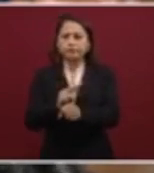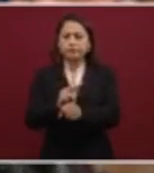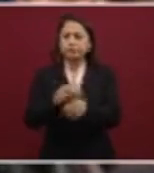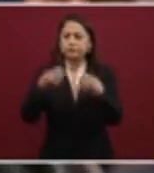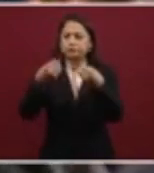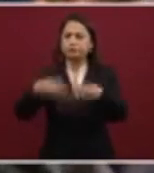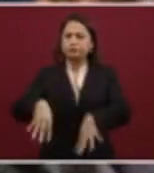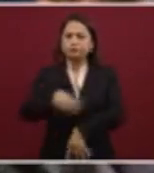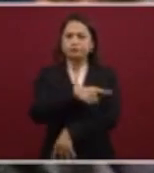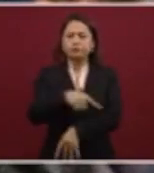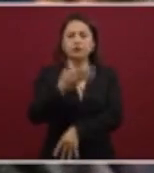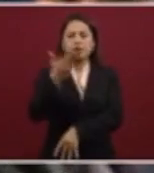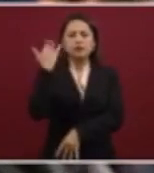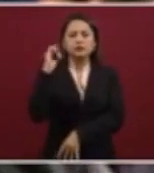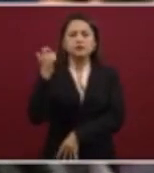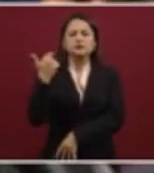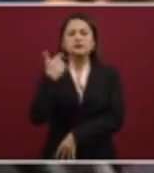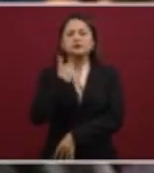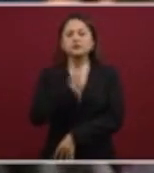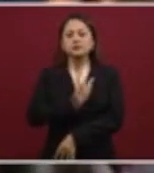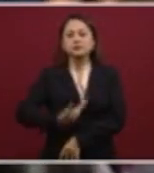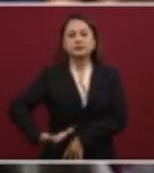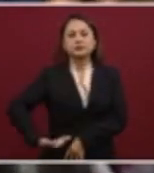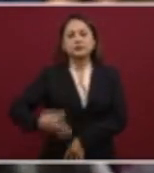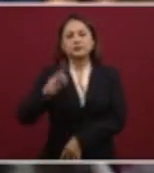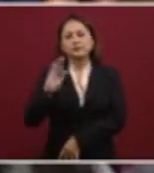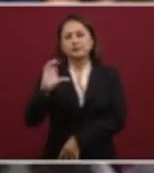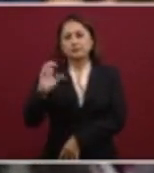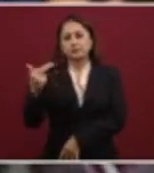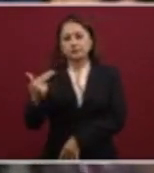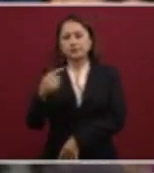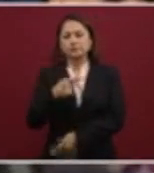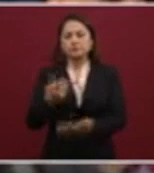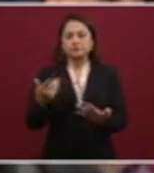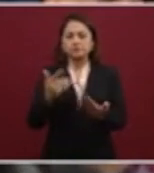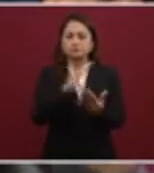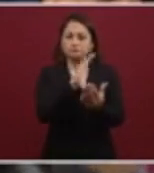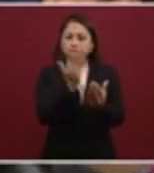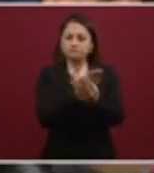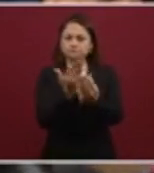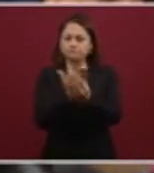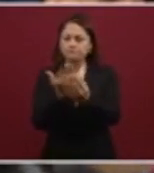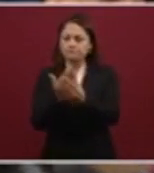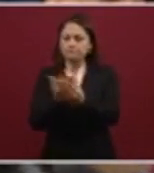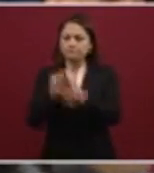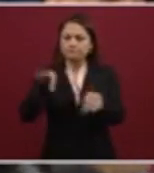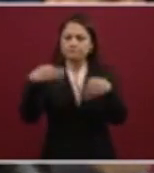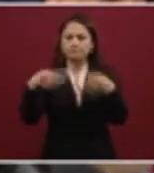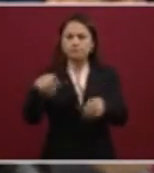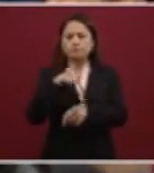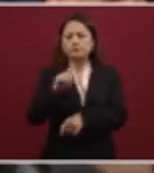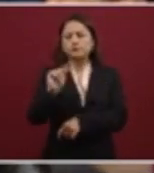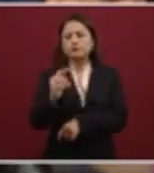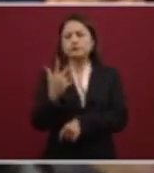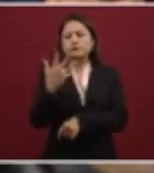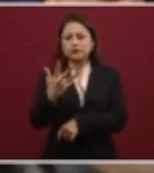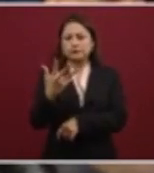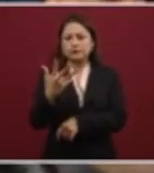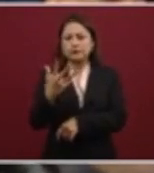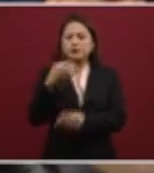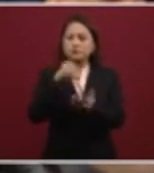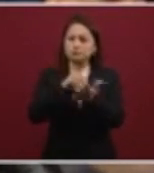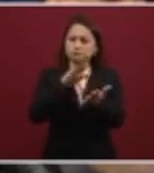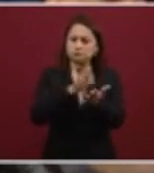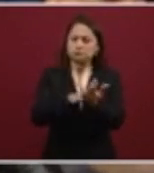Calderón como presidente. Ese expediente de 365 fojas se dejan establecidos actos